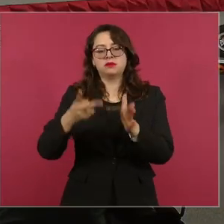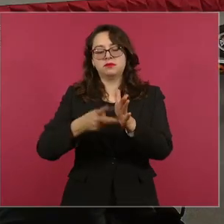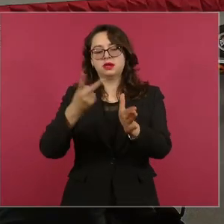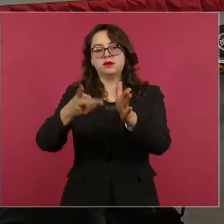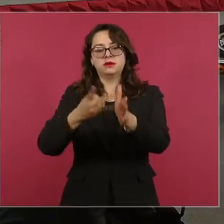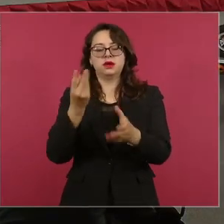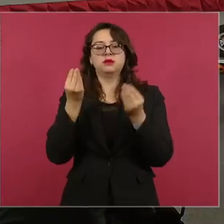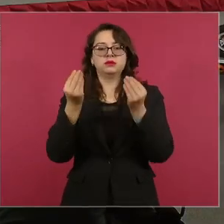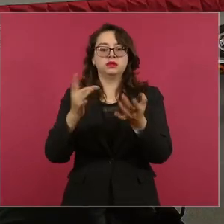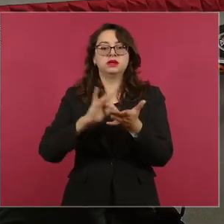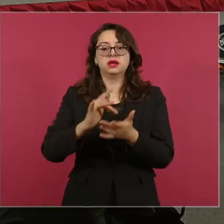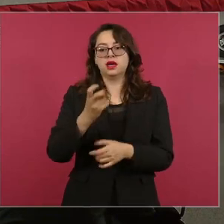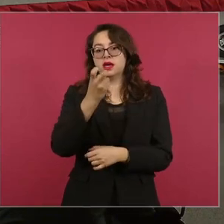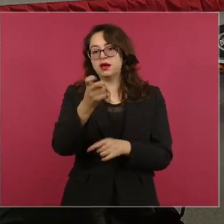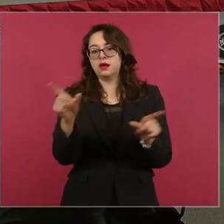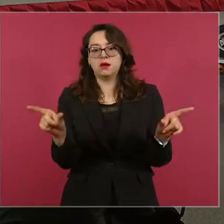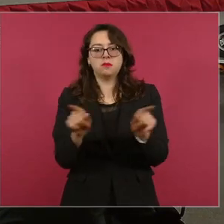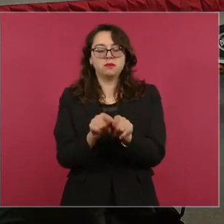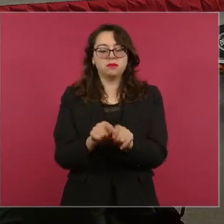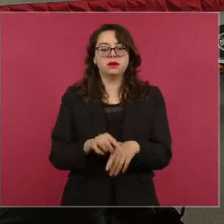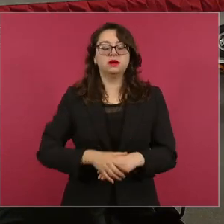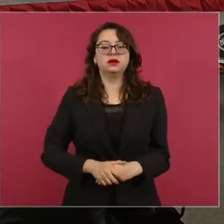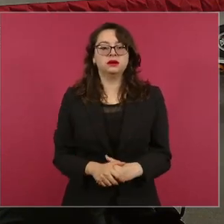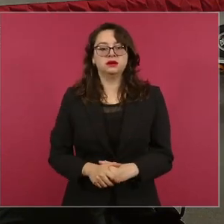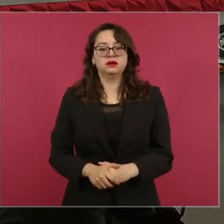señor presidente. Es cuanto.